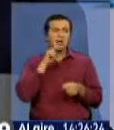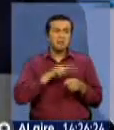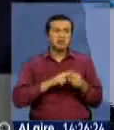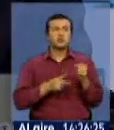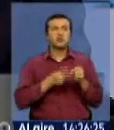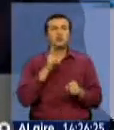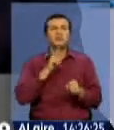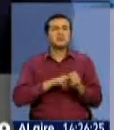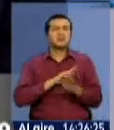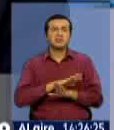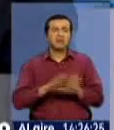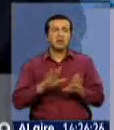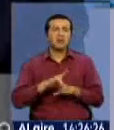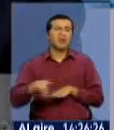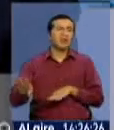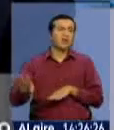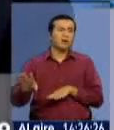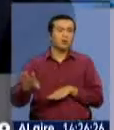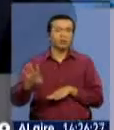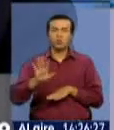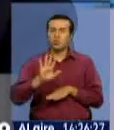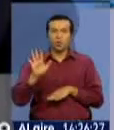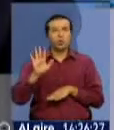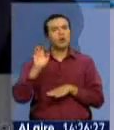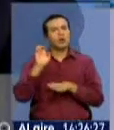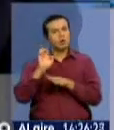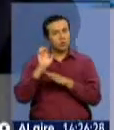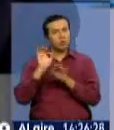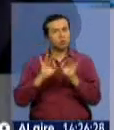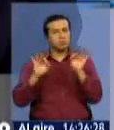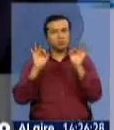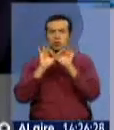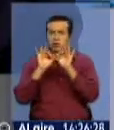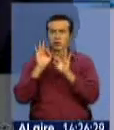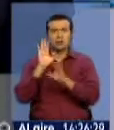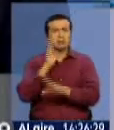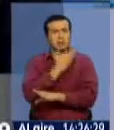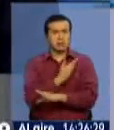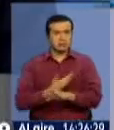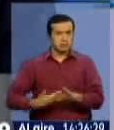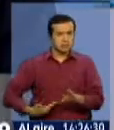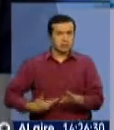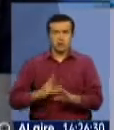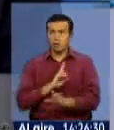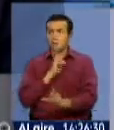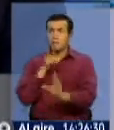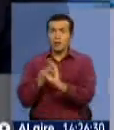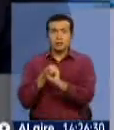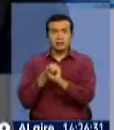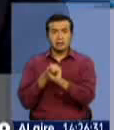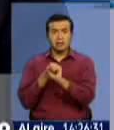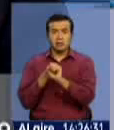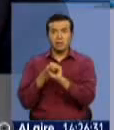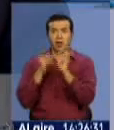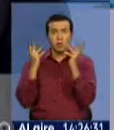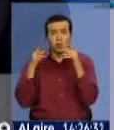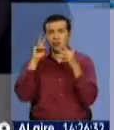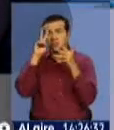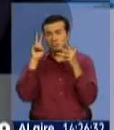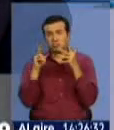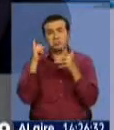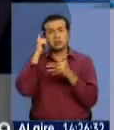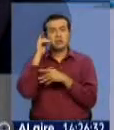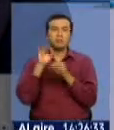10 años y lo dejó marginado. Yo creo que la presencia del Ecuador, la presencia del presidente dentro de este foro, al margen de cualquier otra